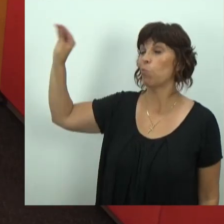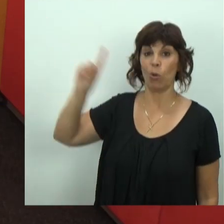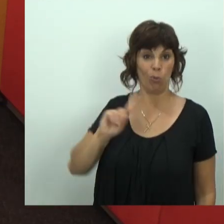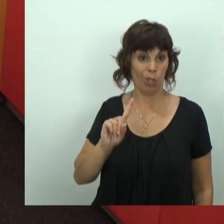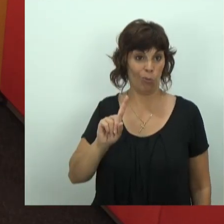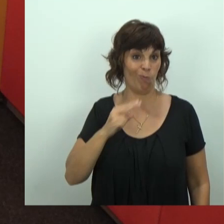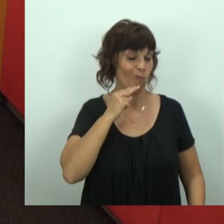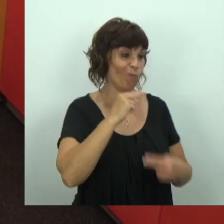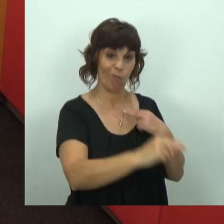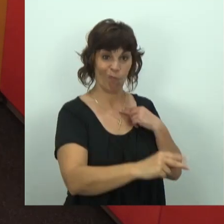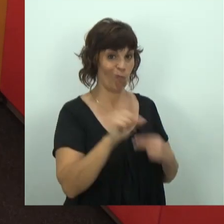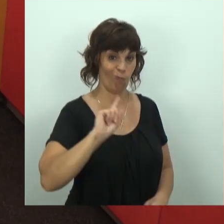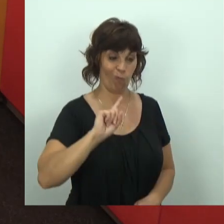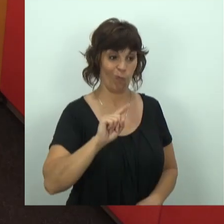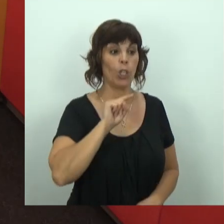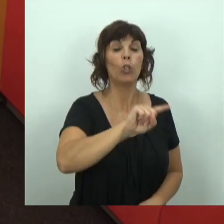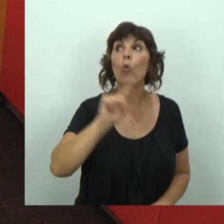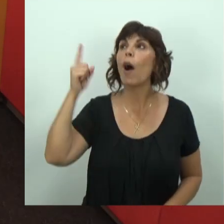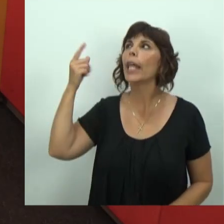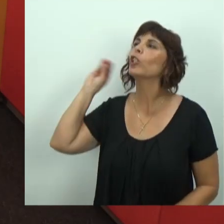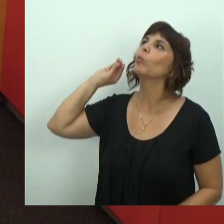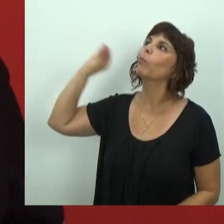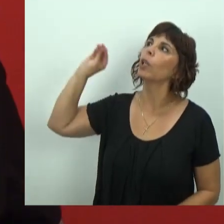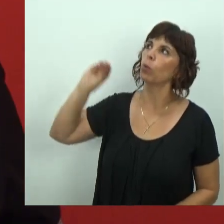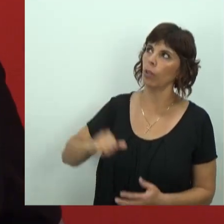Él no te lo dice. Tú tienes que preguntarle.